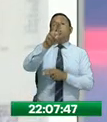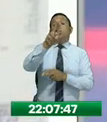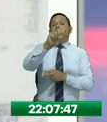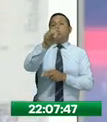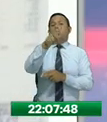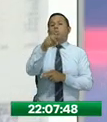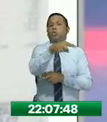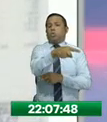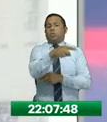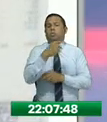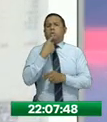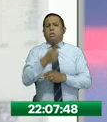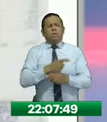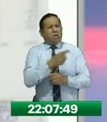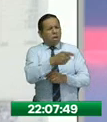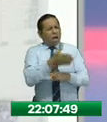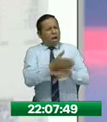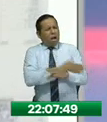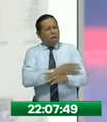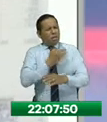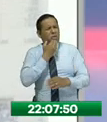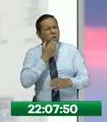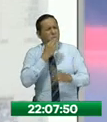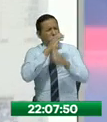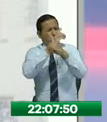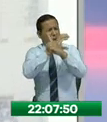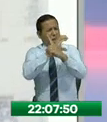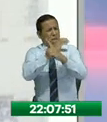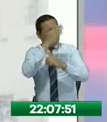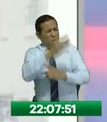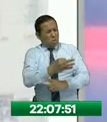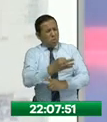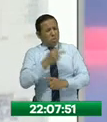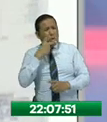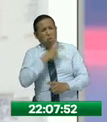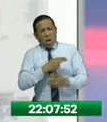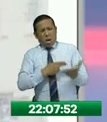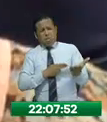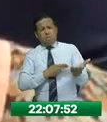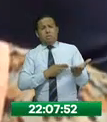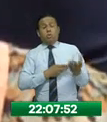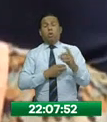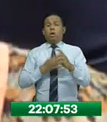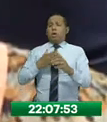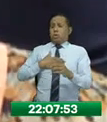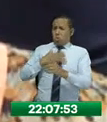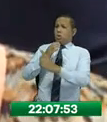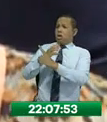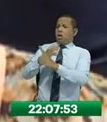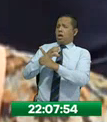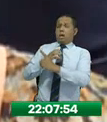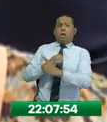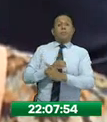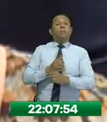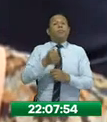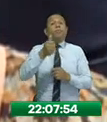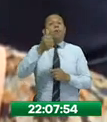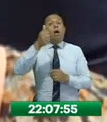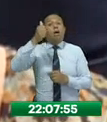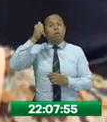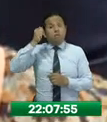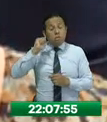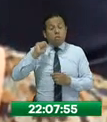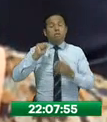irregularidades sobre el carné de discapacidad que presenta dicho funcionario y el día de ayer se aprobó